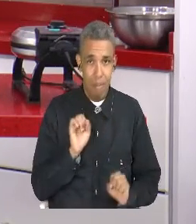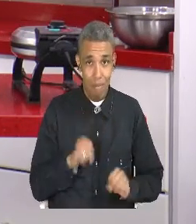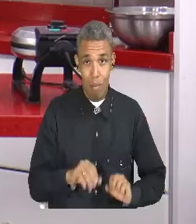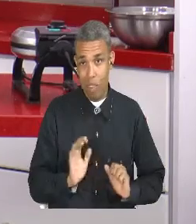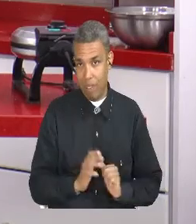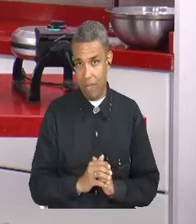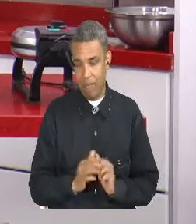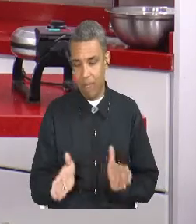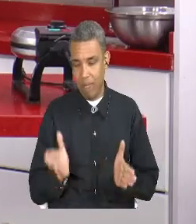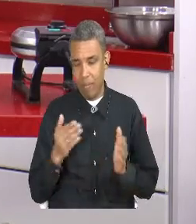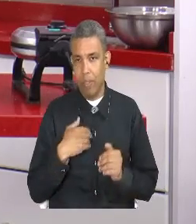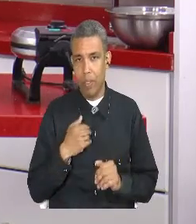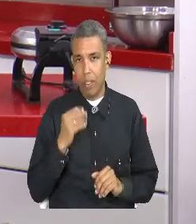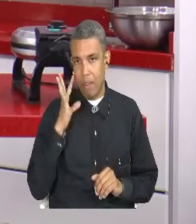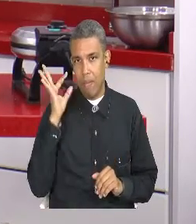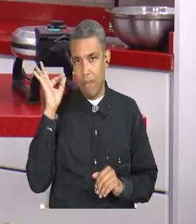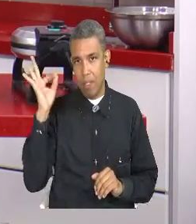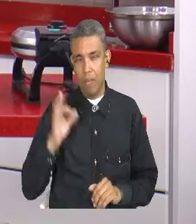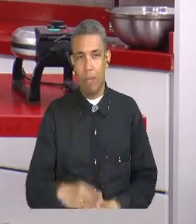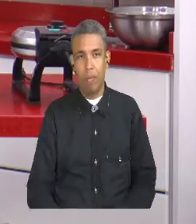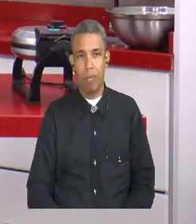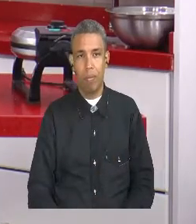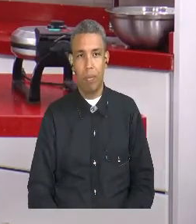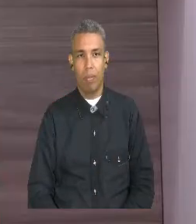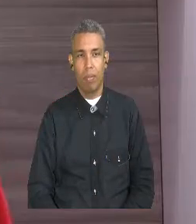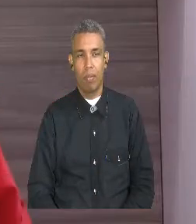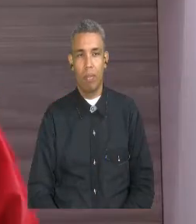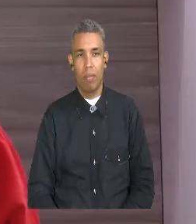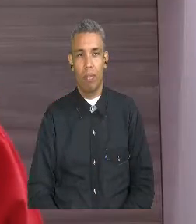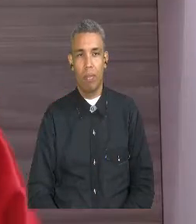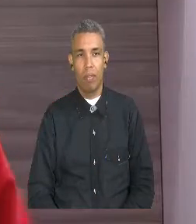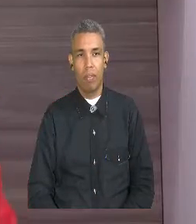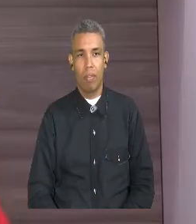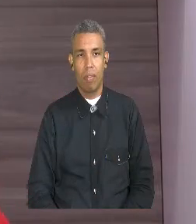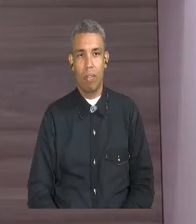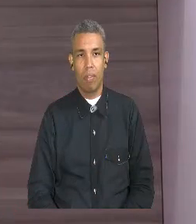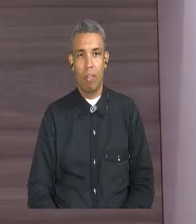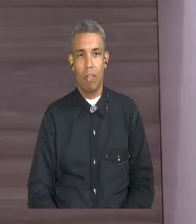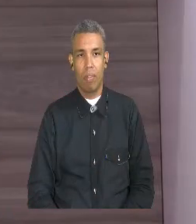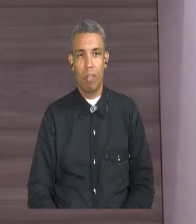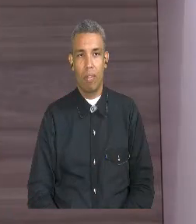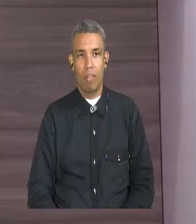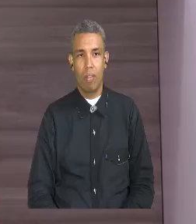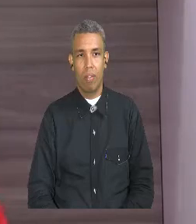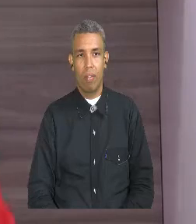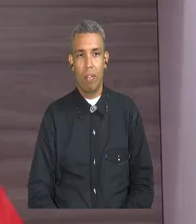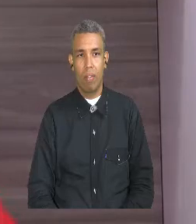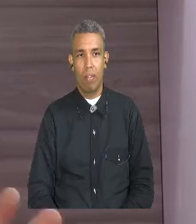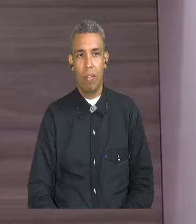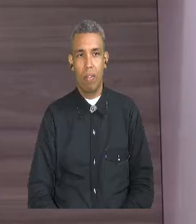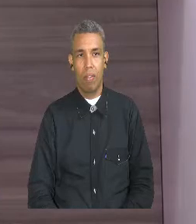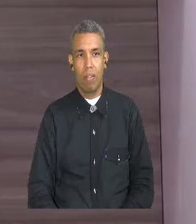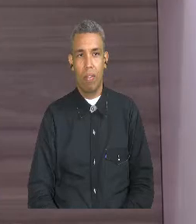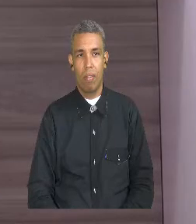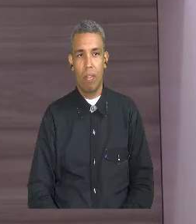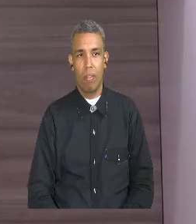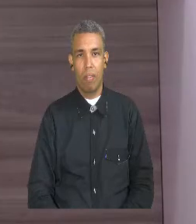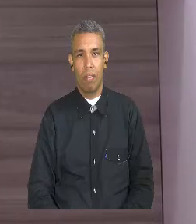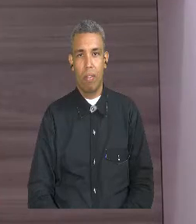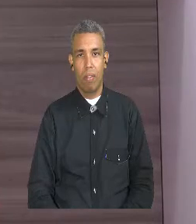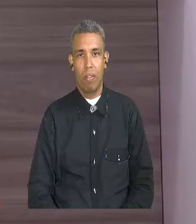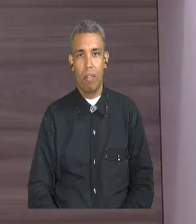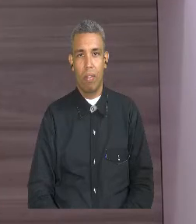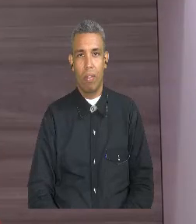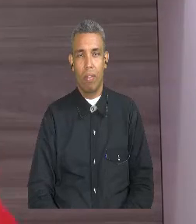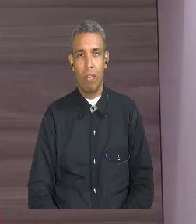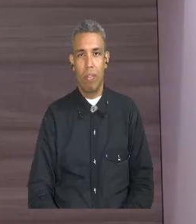920 Gourmet en el Hotel Barranca Bermeja Plaza. Bueno, Rochi, pues como le decía, volvemos nuevamente, seguimos en la cuestión de desayunos,